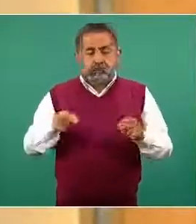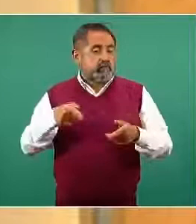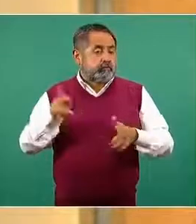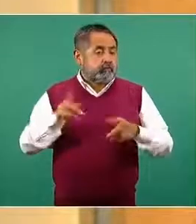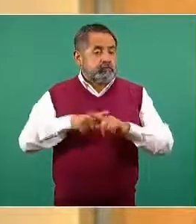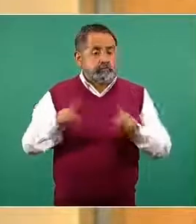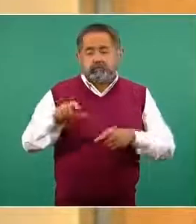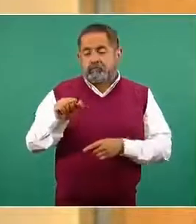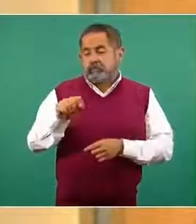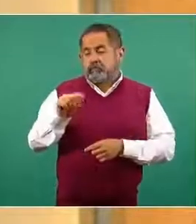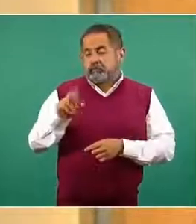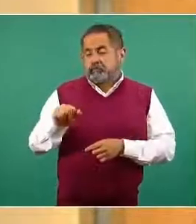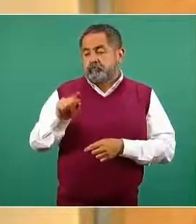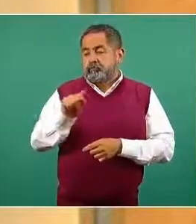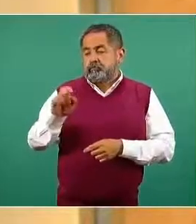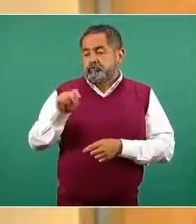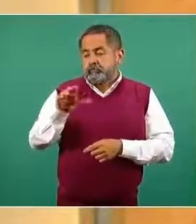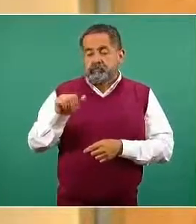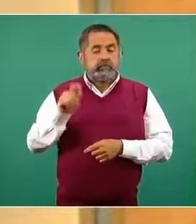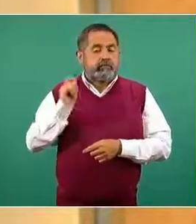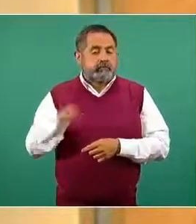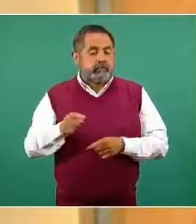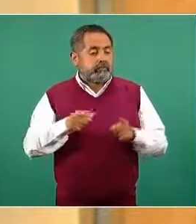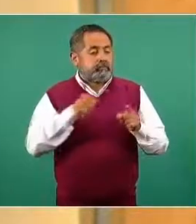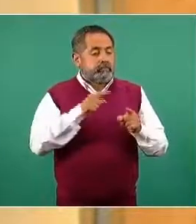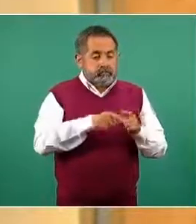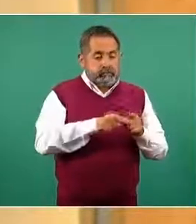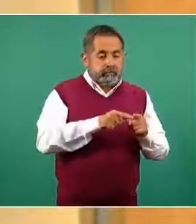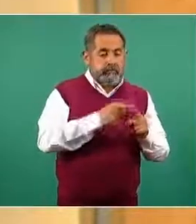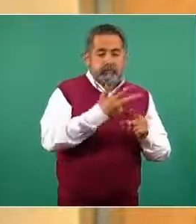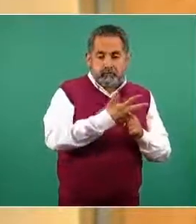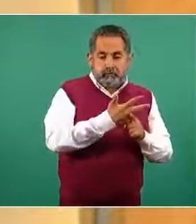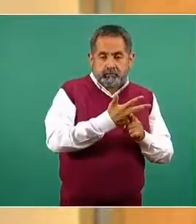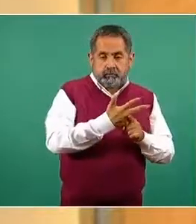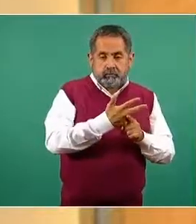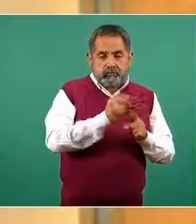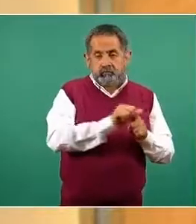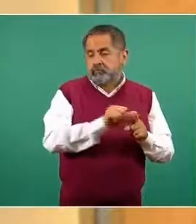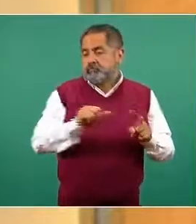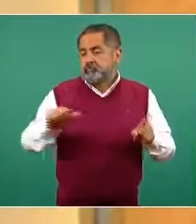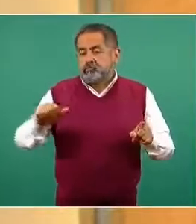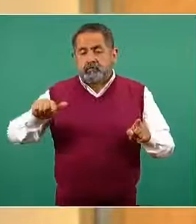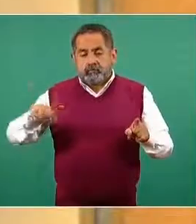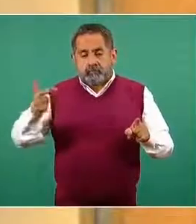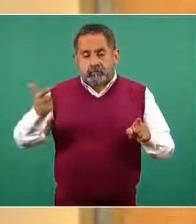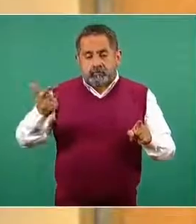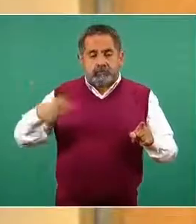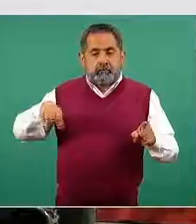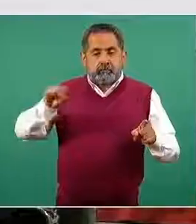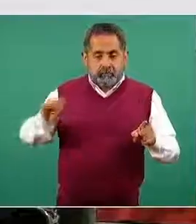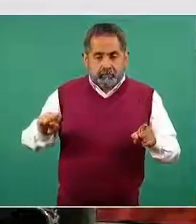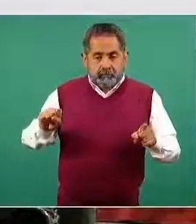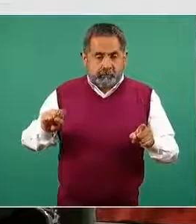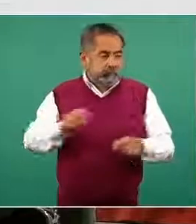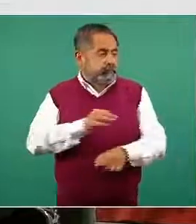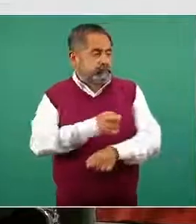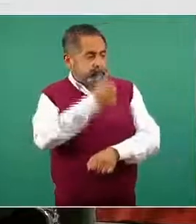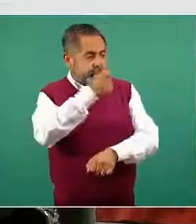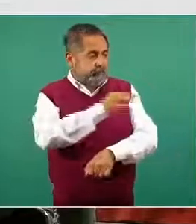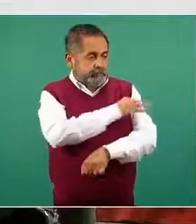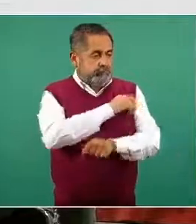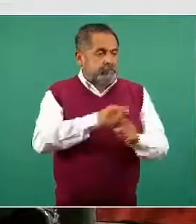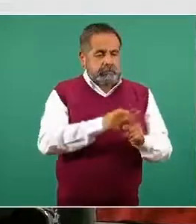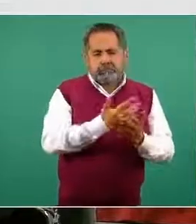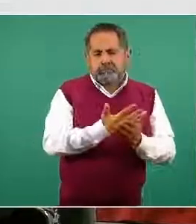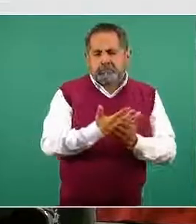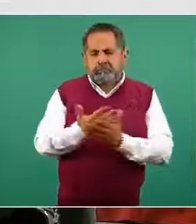vacuna AstraZeneca es entre 8 y hasta 12 semanas después de la primera dosis que se puede aplicar